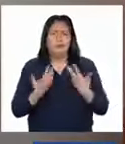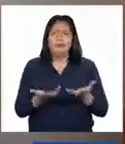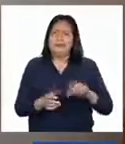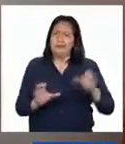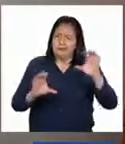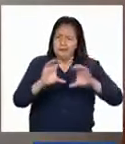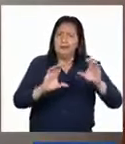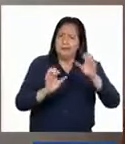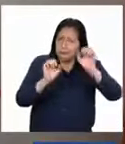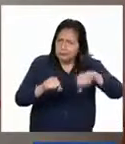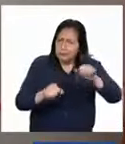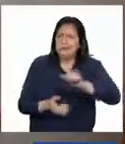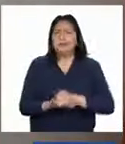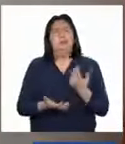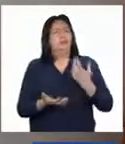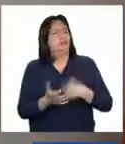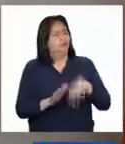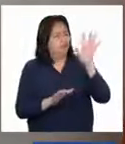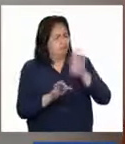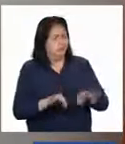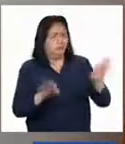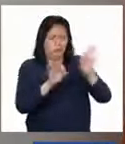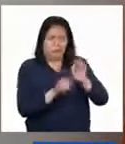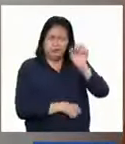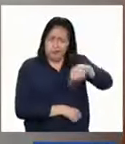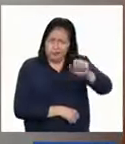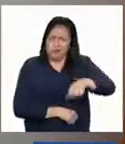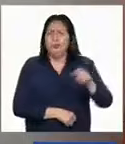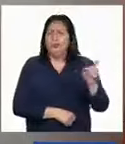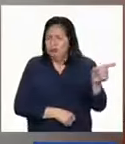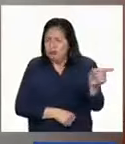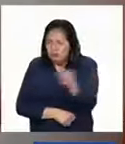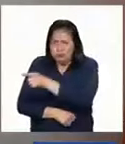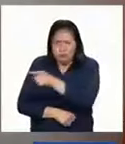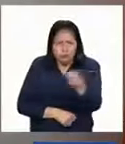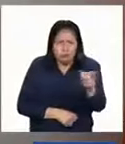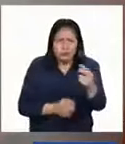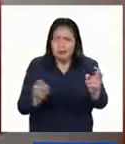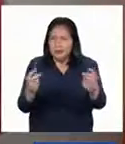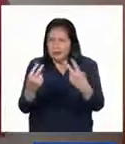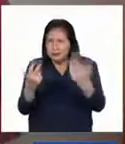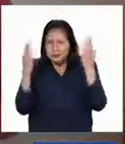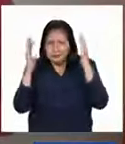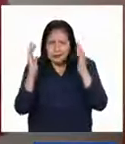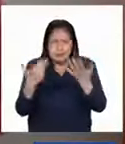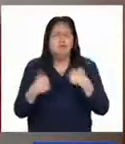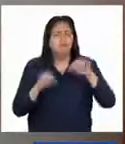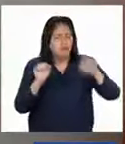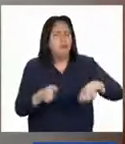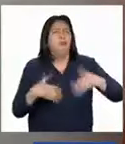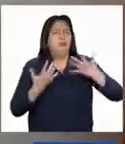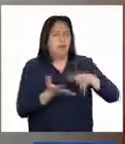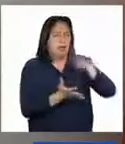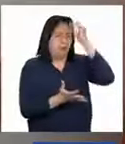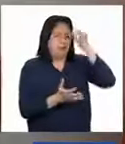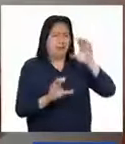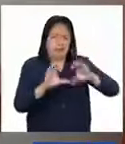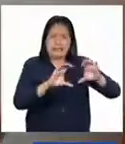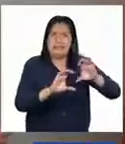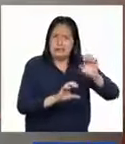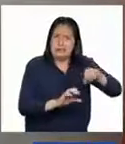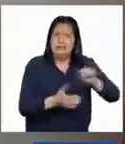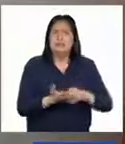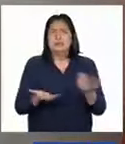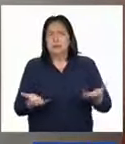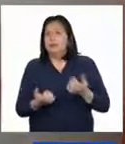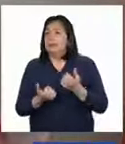hacer ciencias. Es muy importante que todos ustedes que me están escuchando puedan aprender ciencias, porque